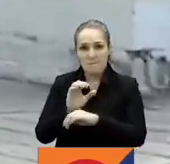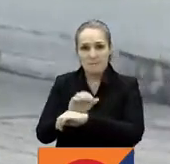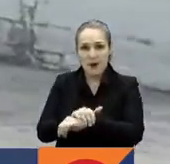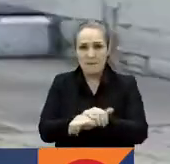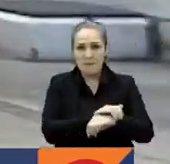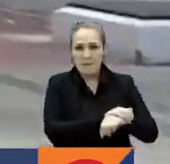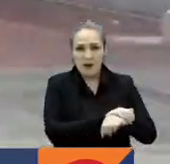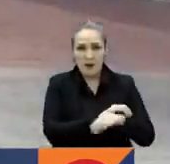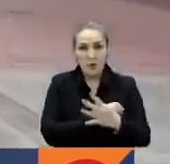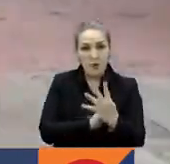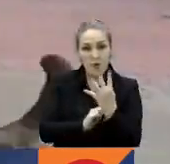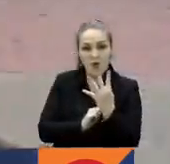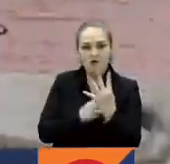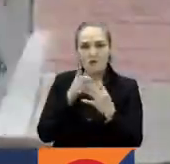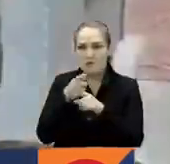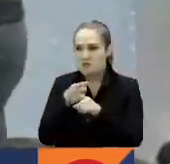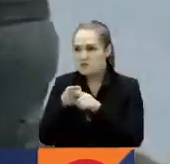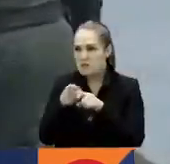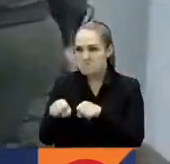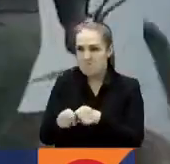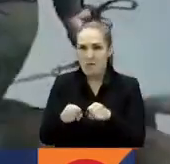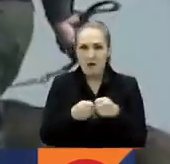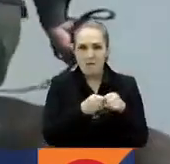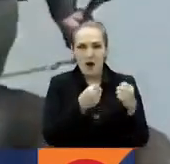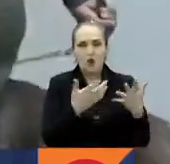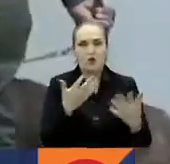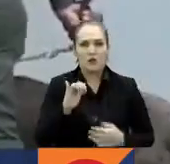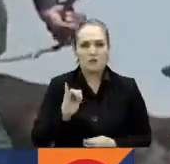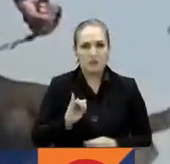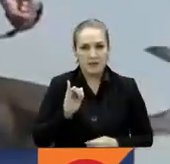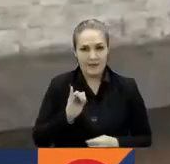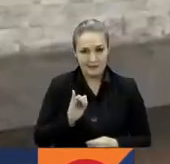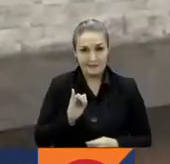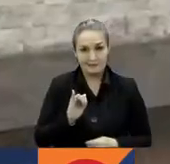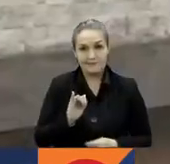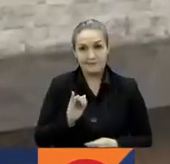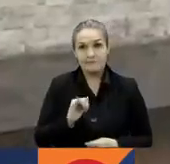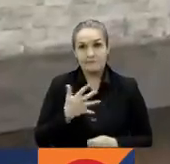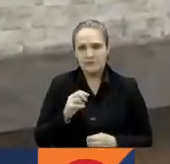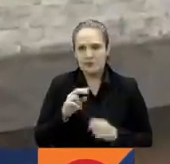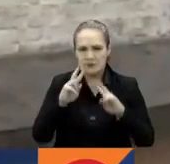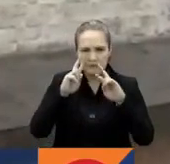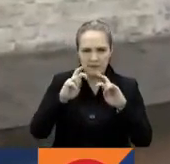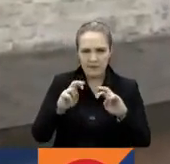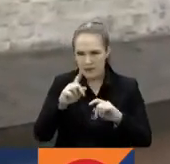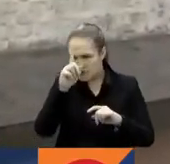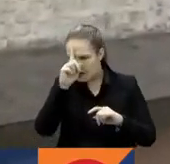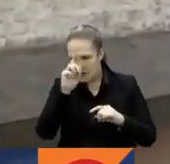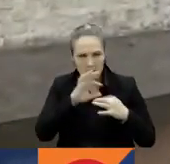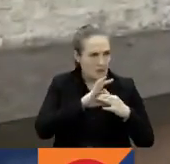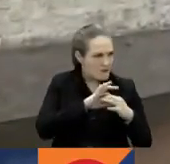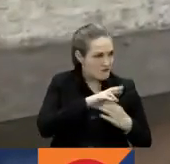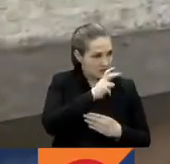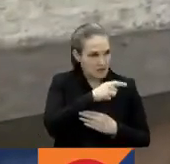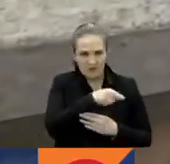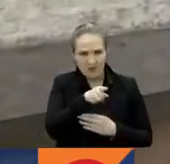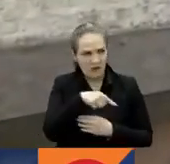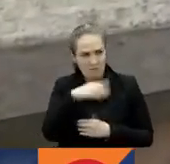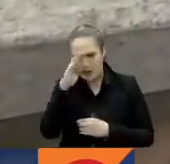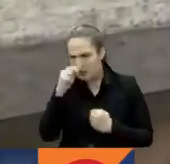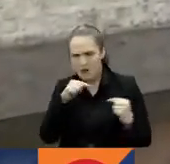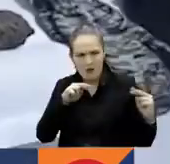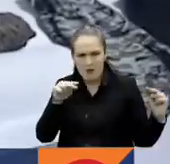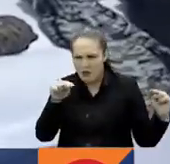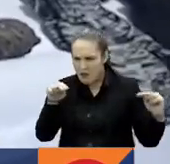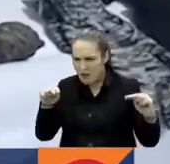de actos vandálicos en la ciudad de Ibagué. Durante operativos registrados de manera conjunta, fueron detenidos 3 hombres y una